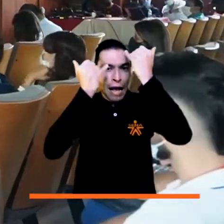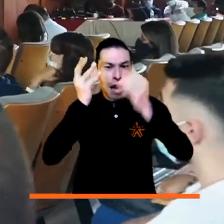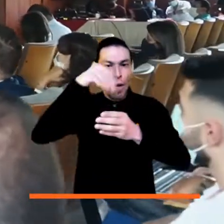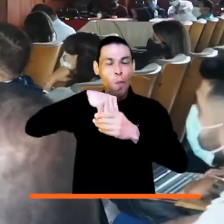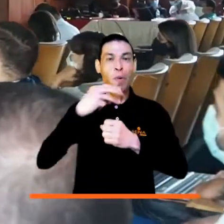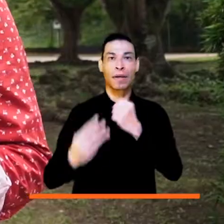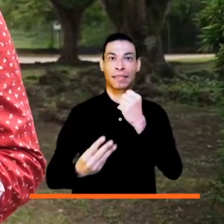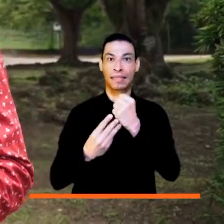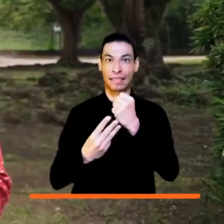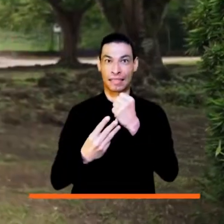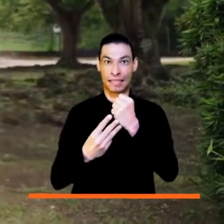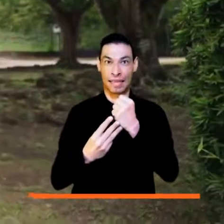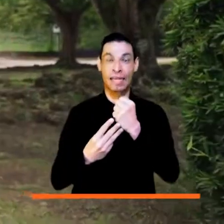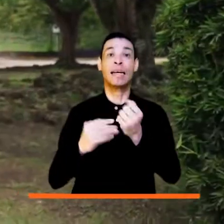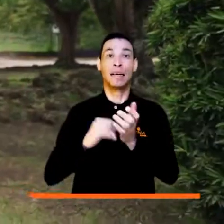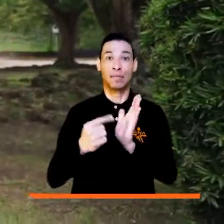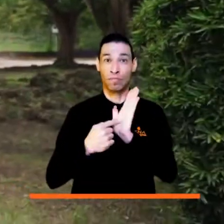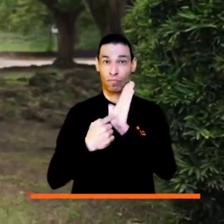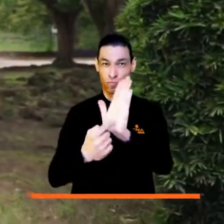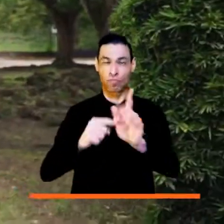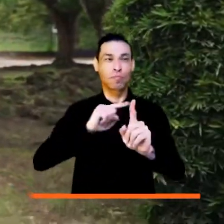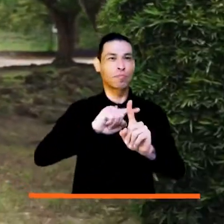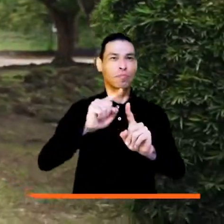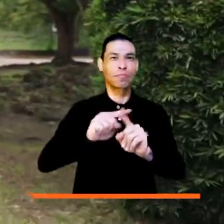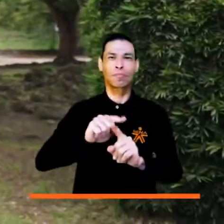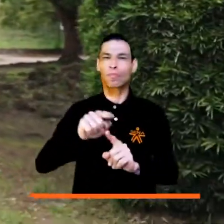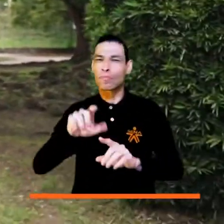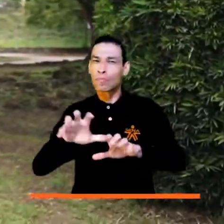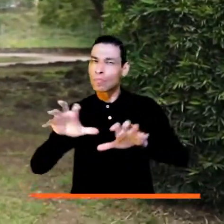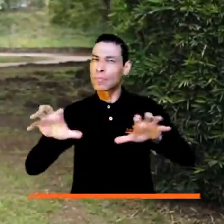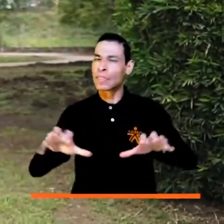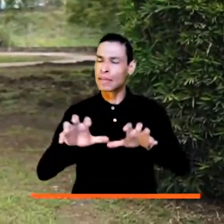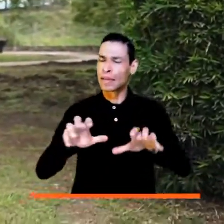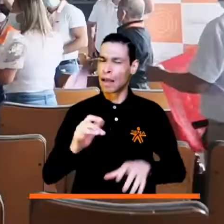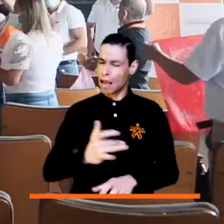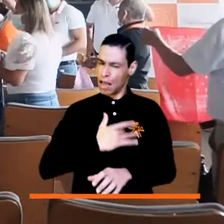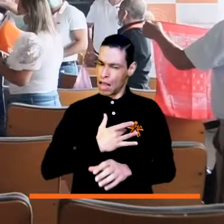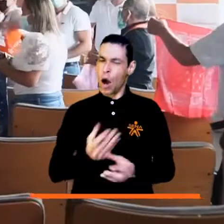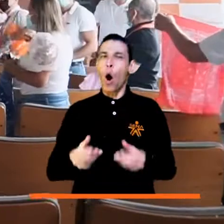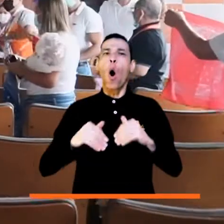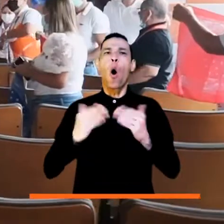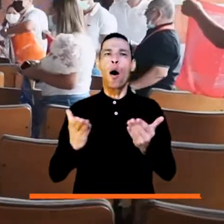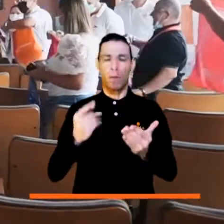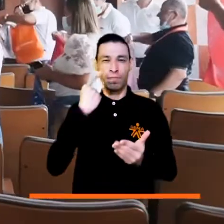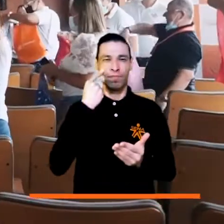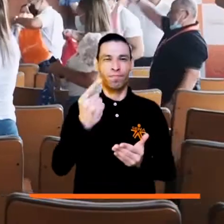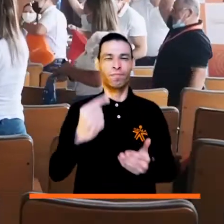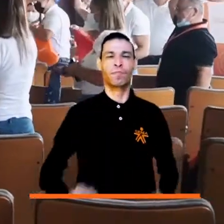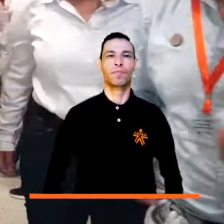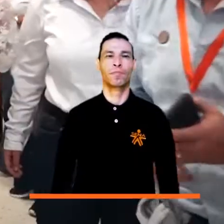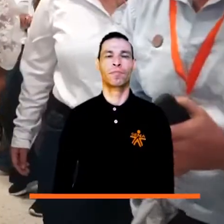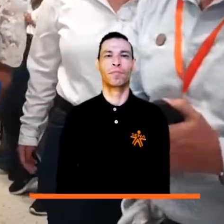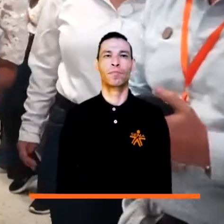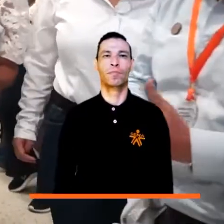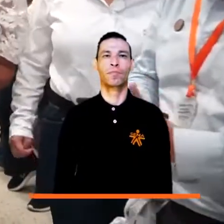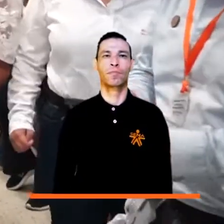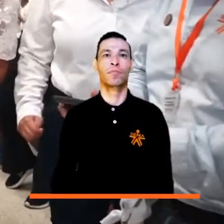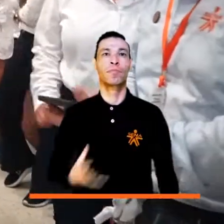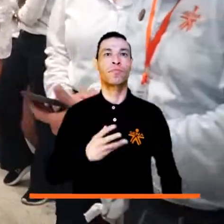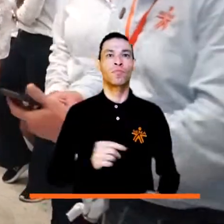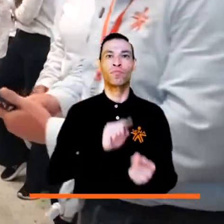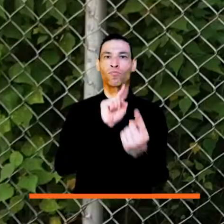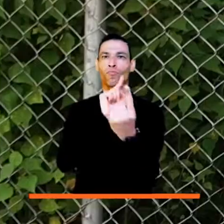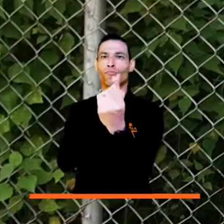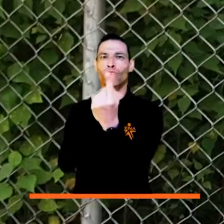en la institución. Los invito a que observemos las impresiones que nos dejó esta actividad desde Buga, en el corazón del Valle del Cauca. Tuvimos